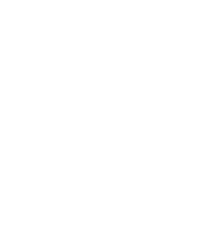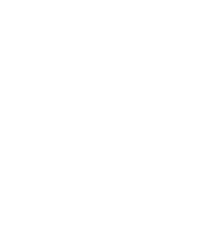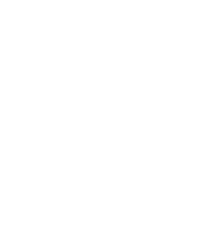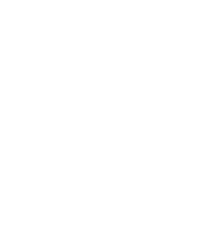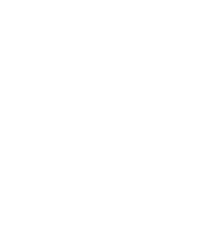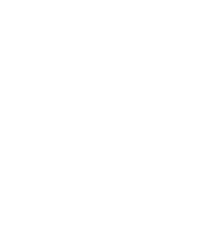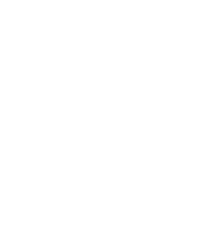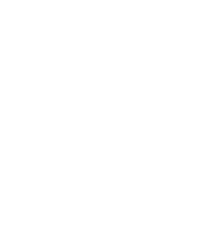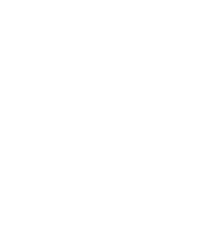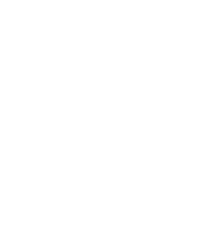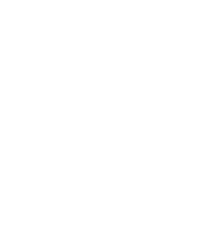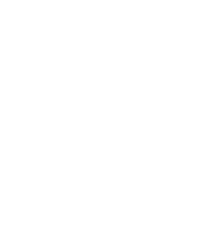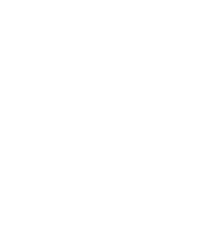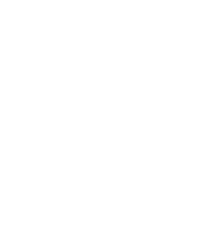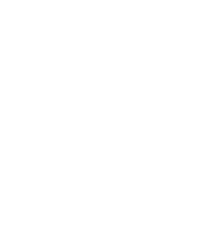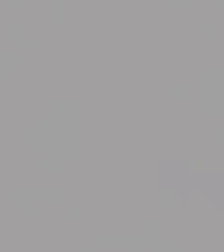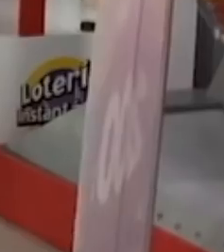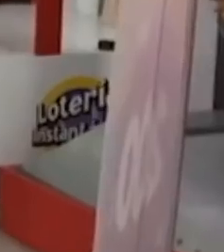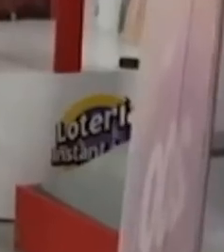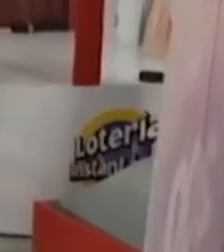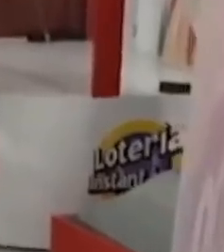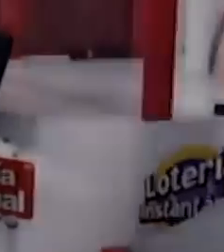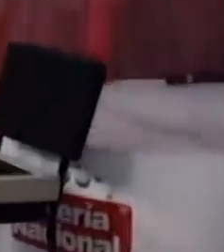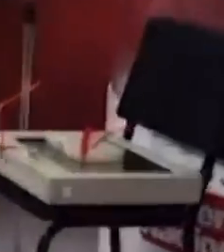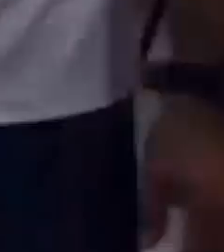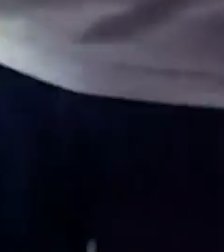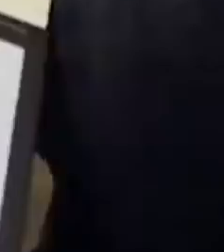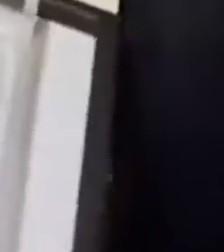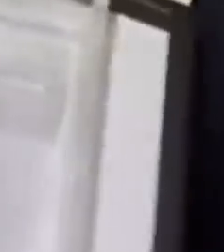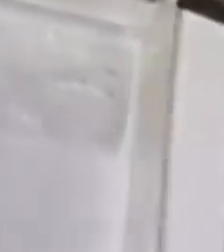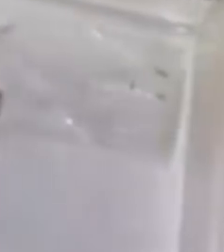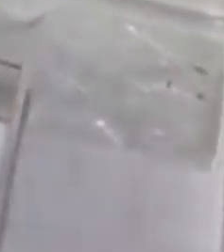Televisión. Te invita UNA.